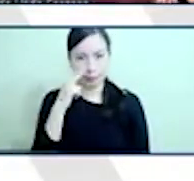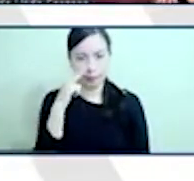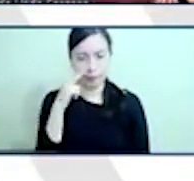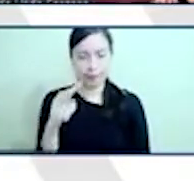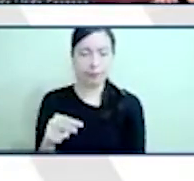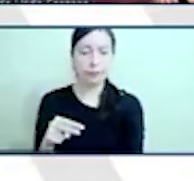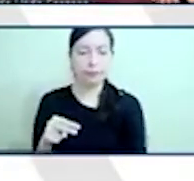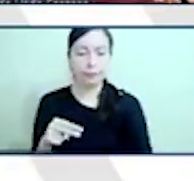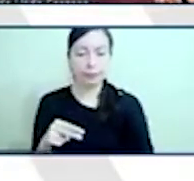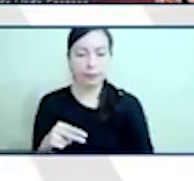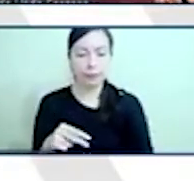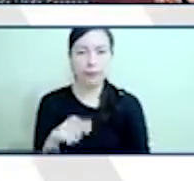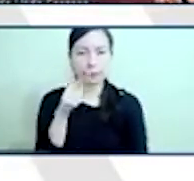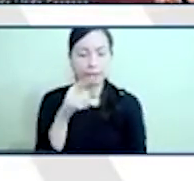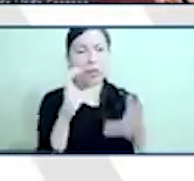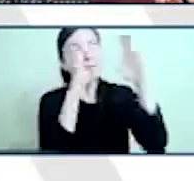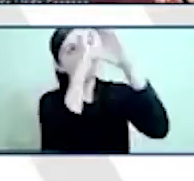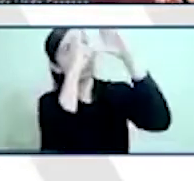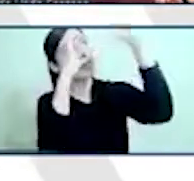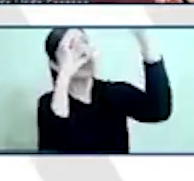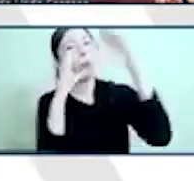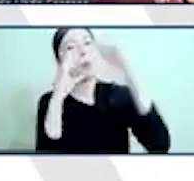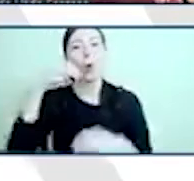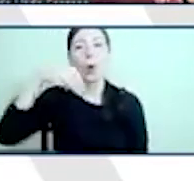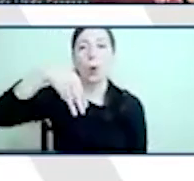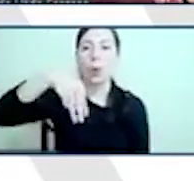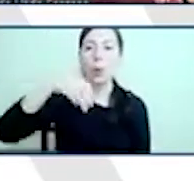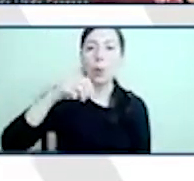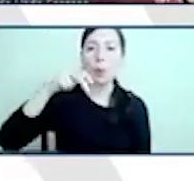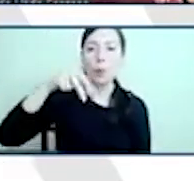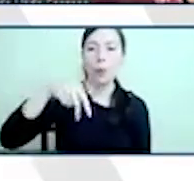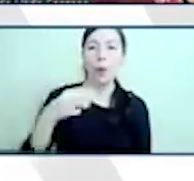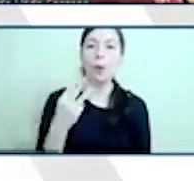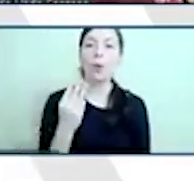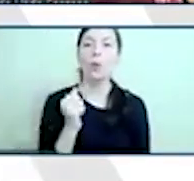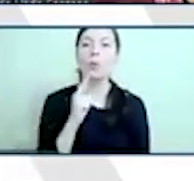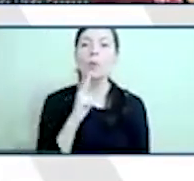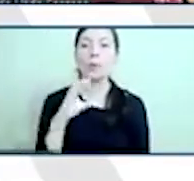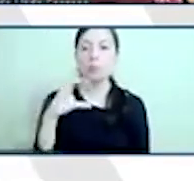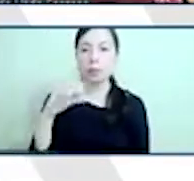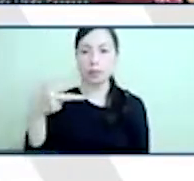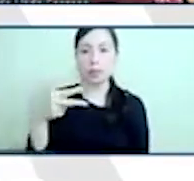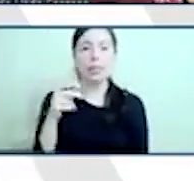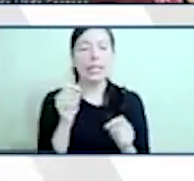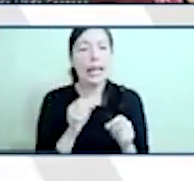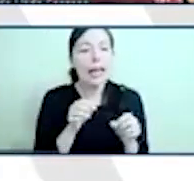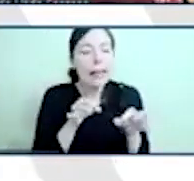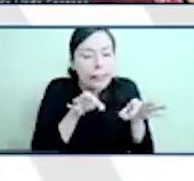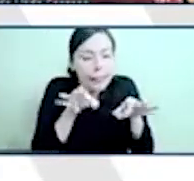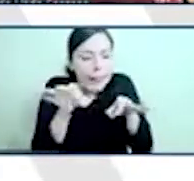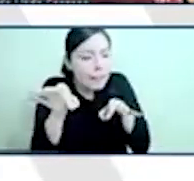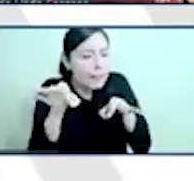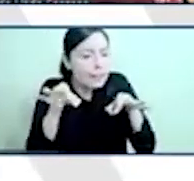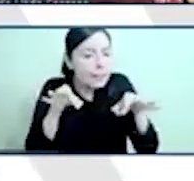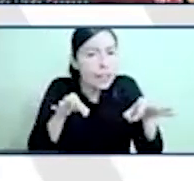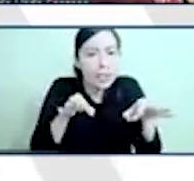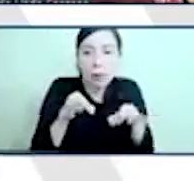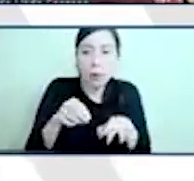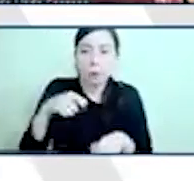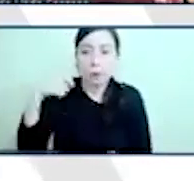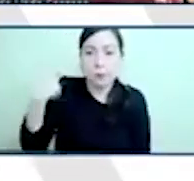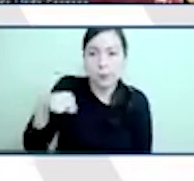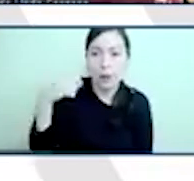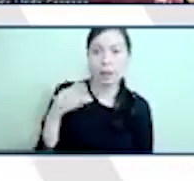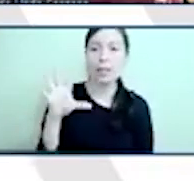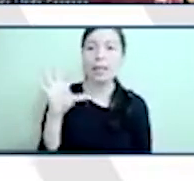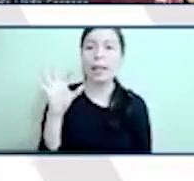ver un telescopio Moonwatch. Estos se diseñaron de tal manera que su costo era de alrededor de $50,